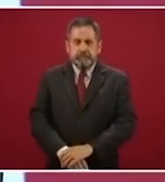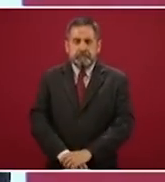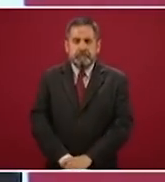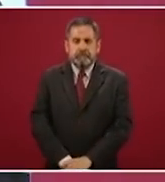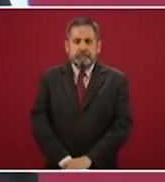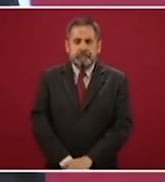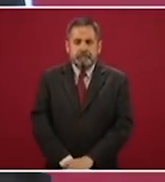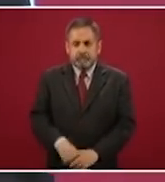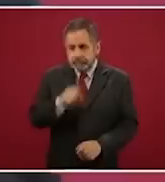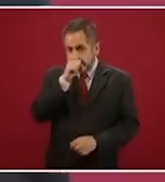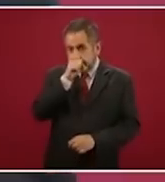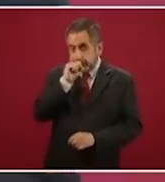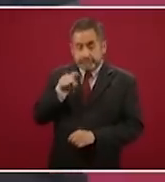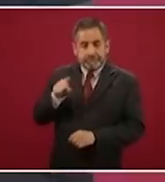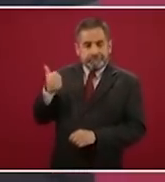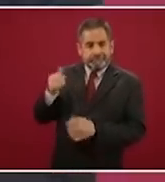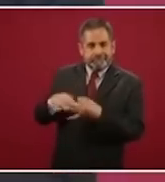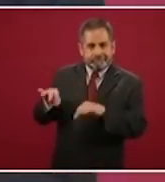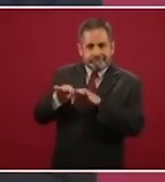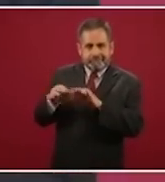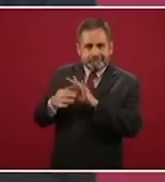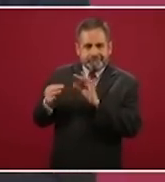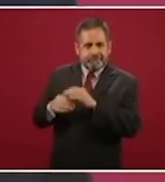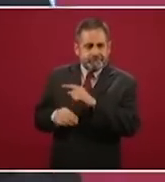O sea, porque esto es importante.